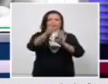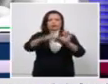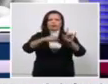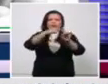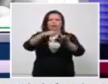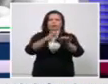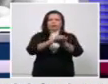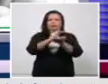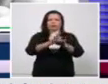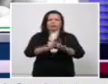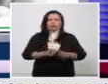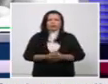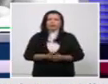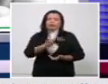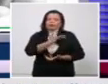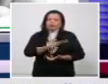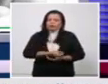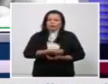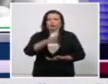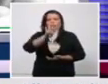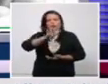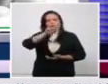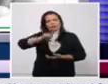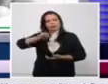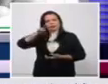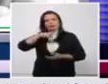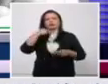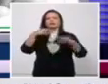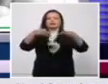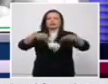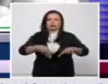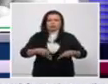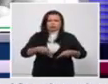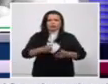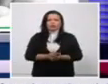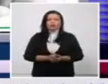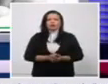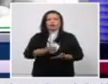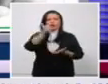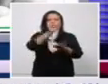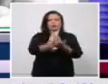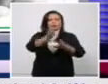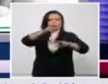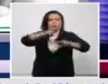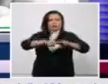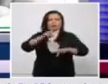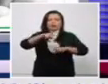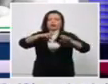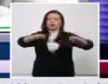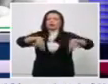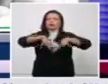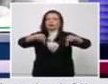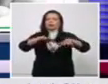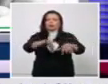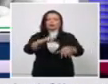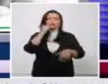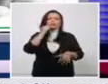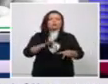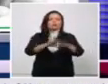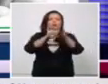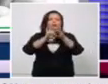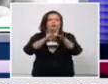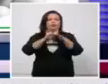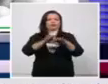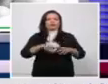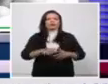COVID-19, lamentablemente 4 fallecidos. La capital del país con la situación más tensa desde el punto de vista